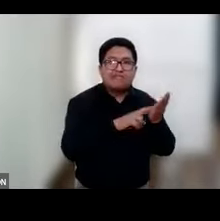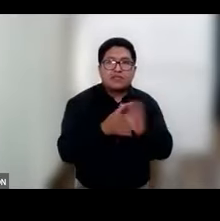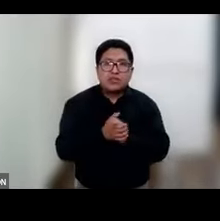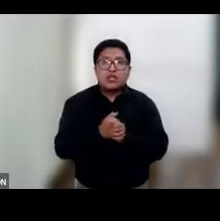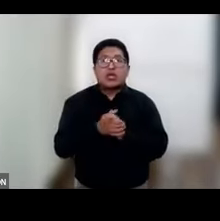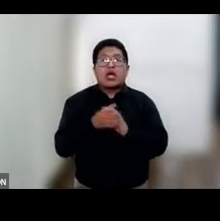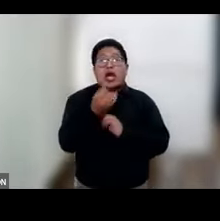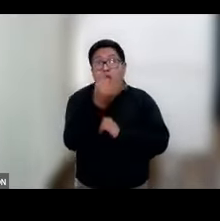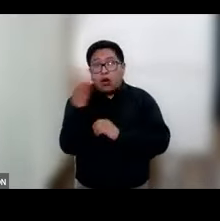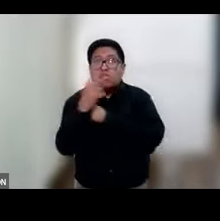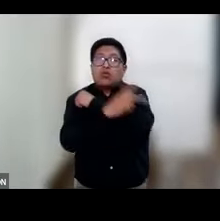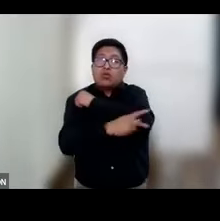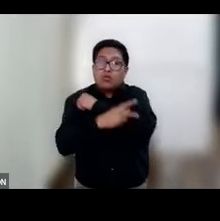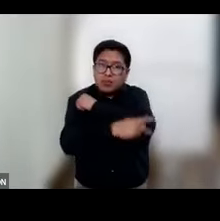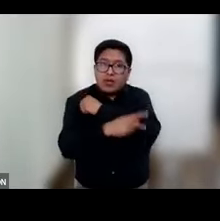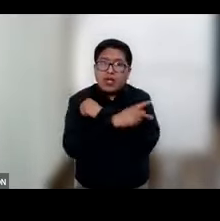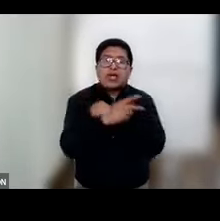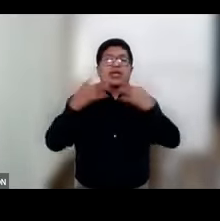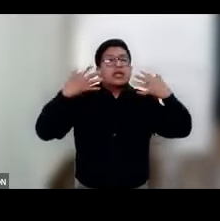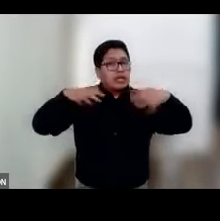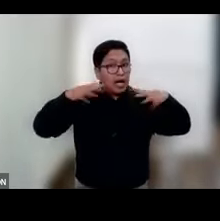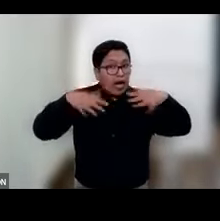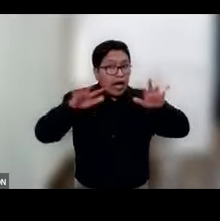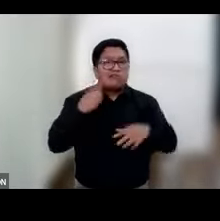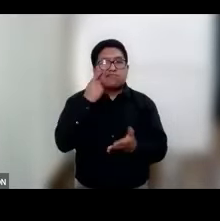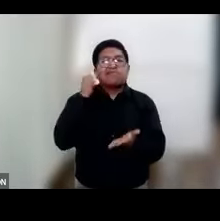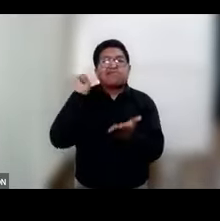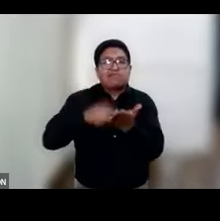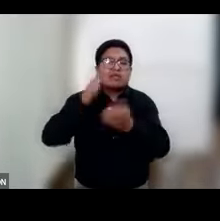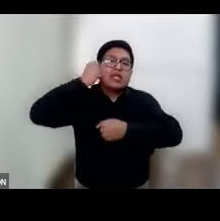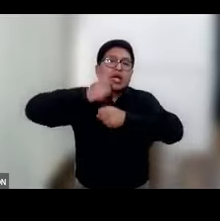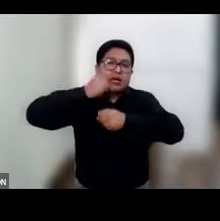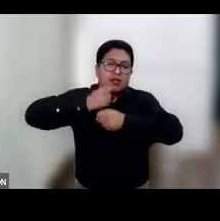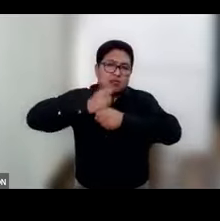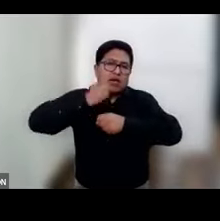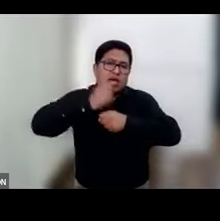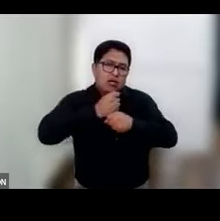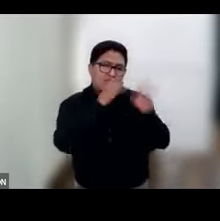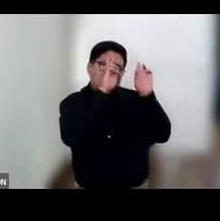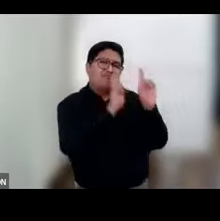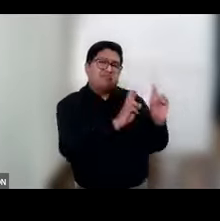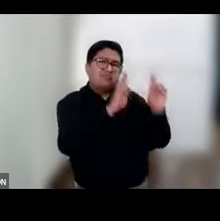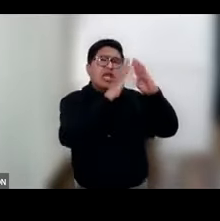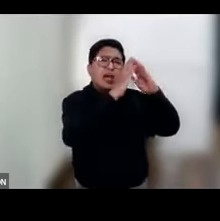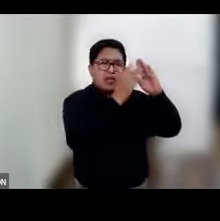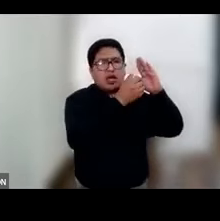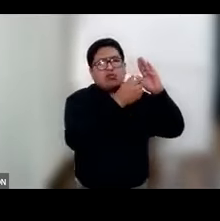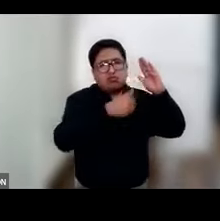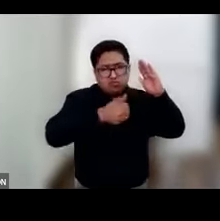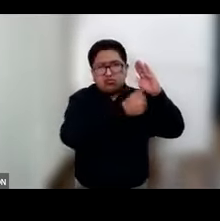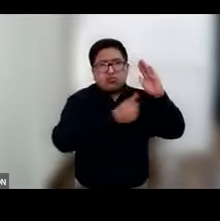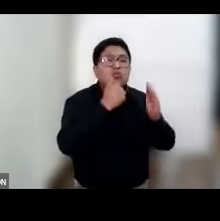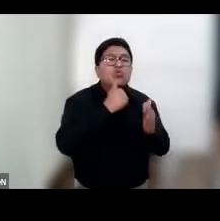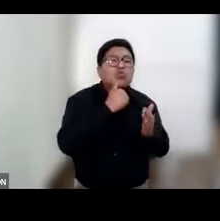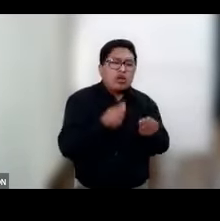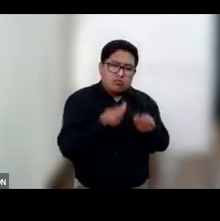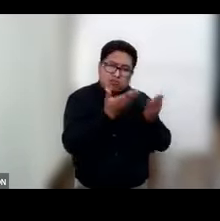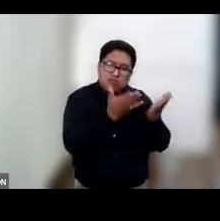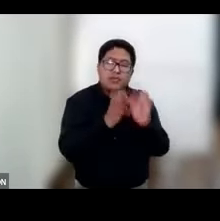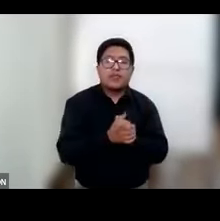comienza a diferenciar el trabajo doméstico reitero delegado sobre todo a mujeres